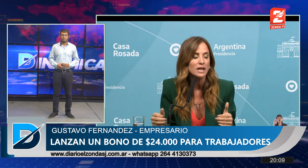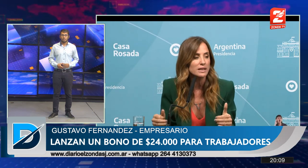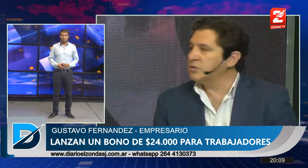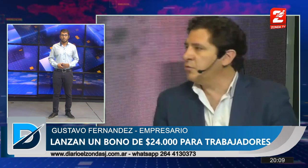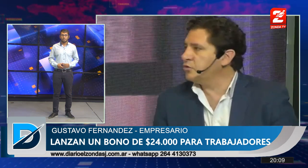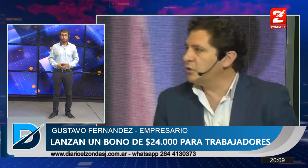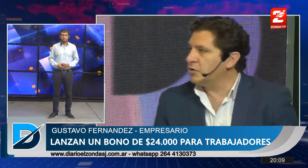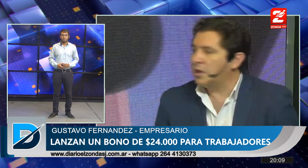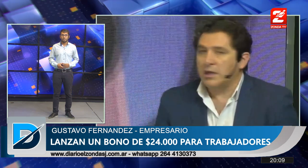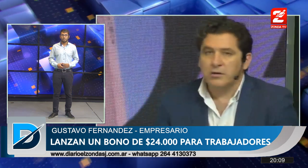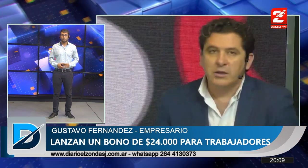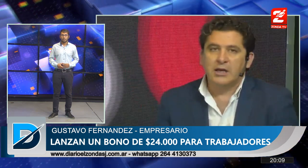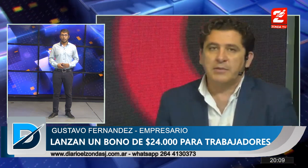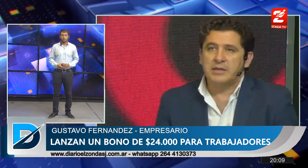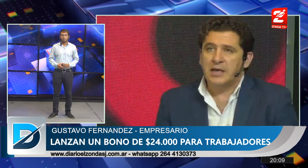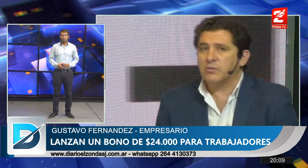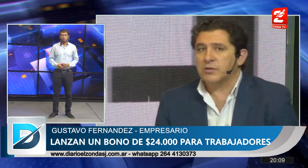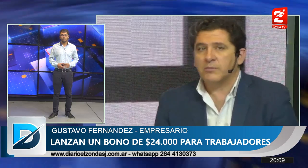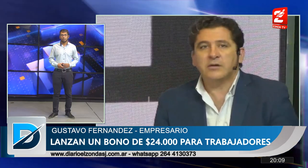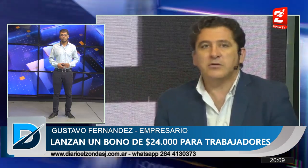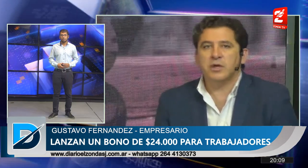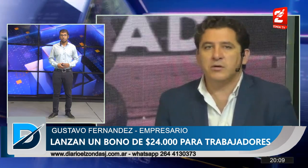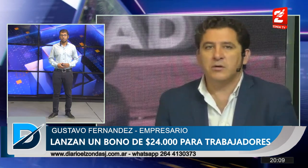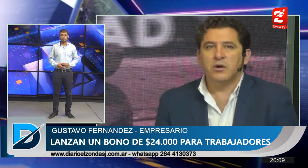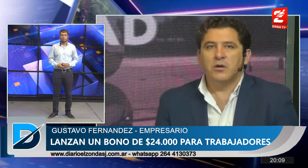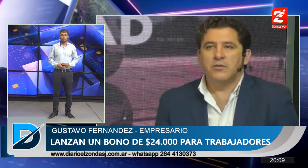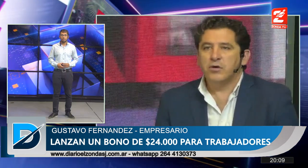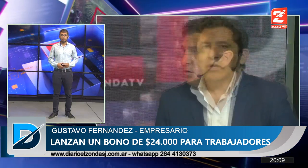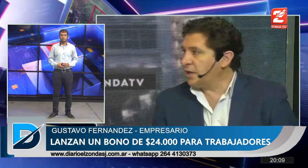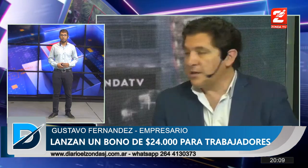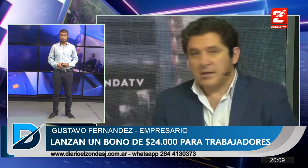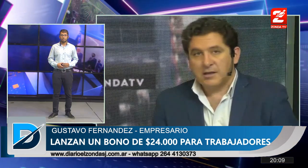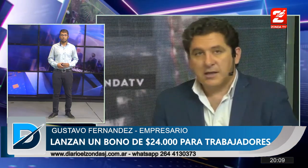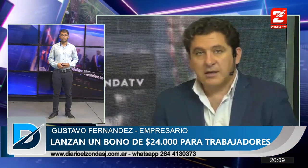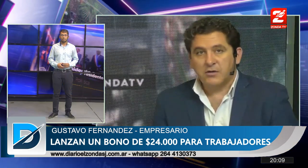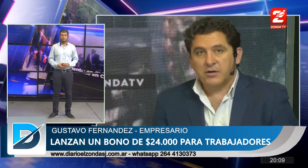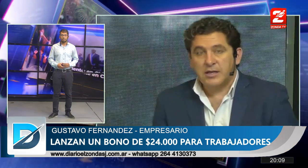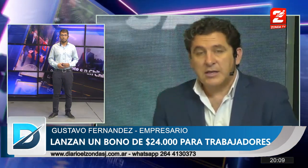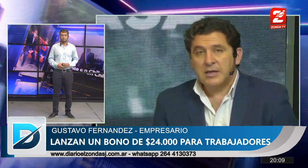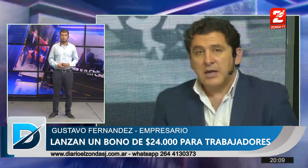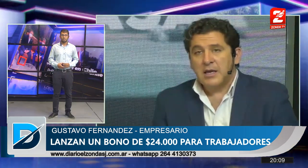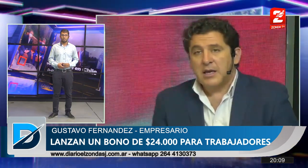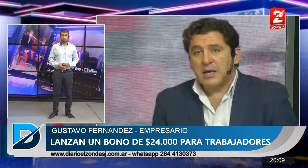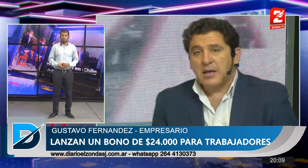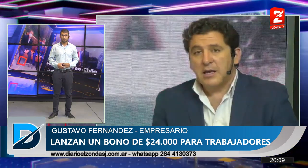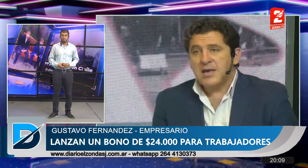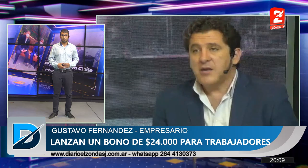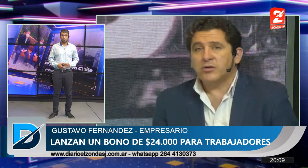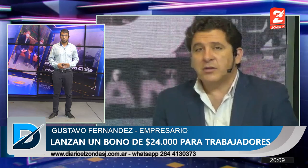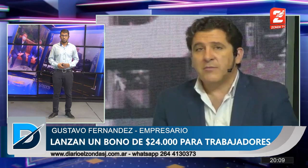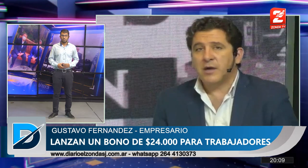una medida de este tipo Claro sí han habido conversaciones de algunos gremios con algunos sectores empresarios